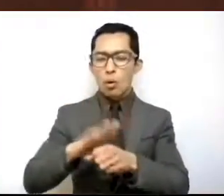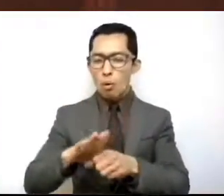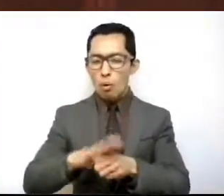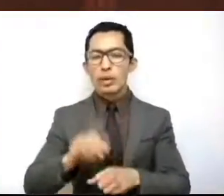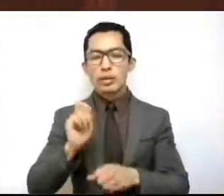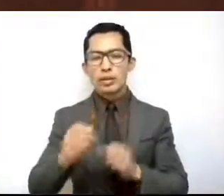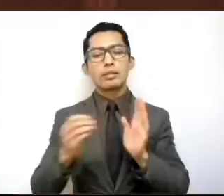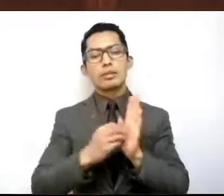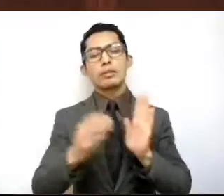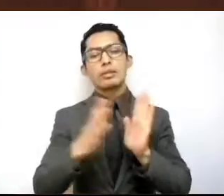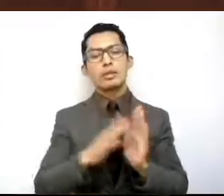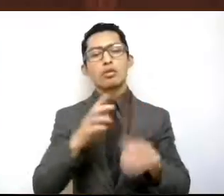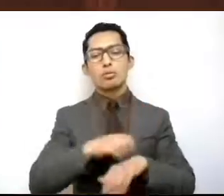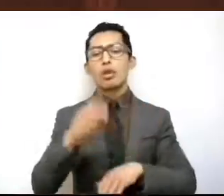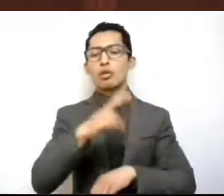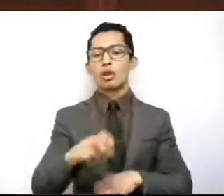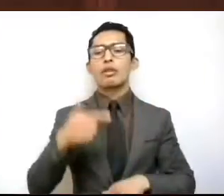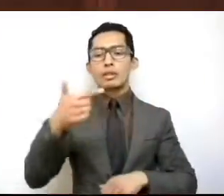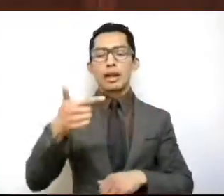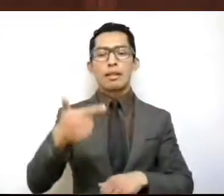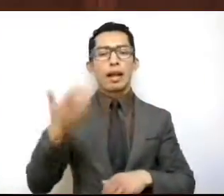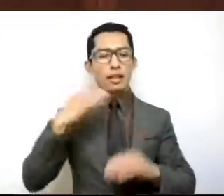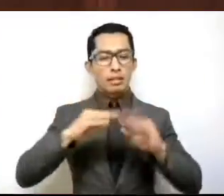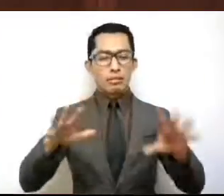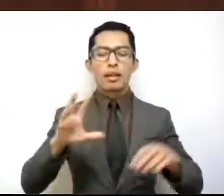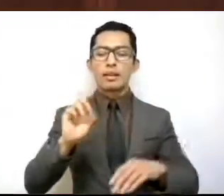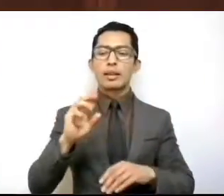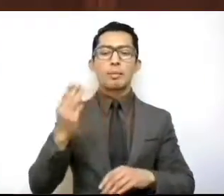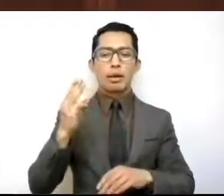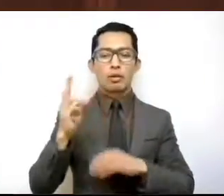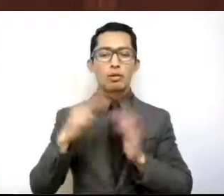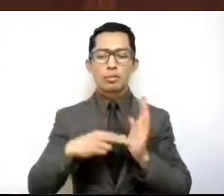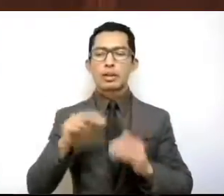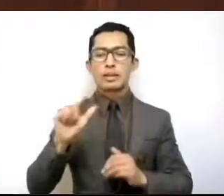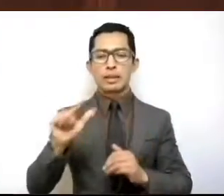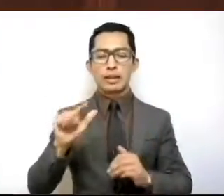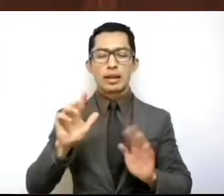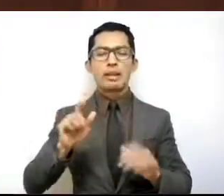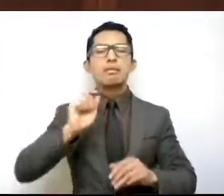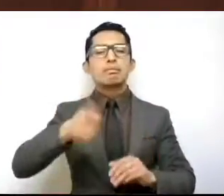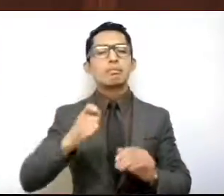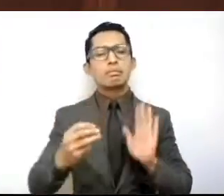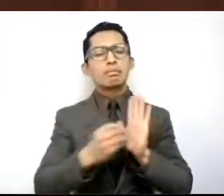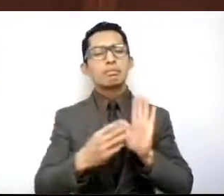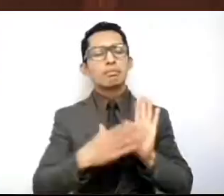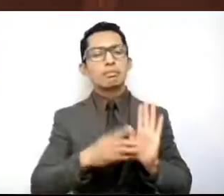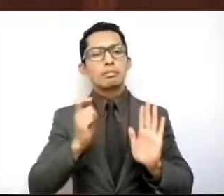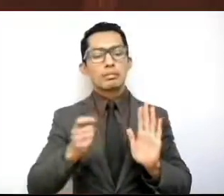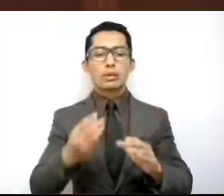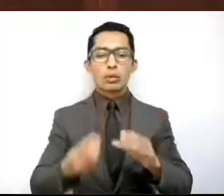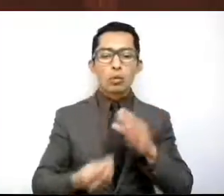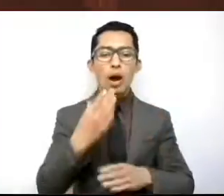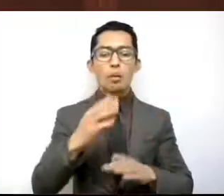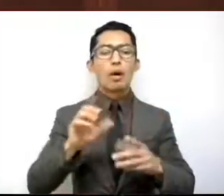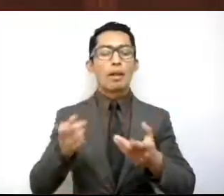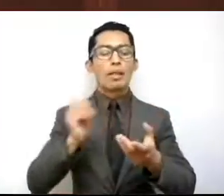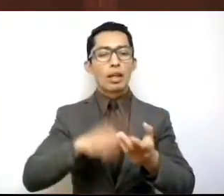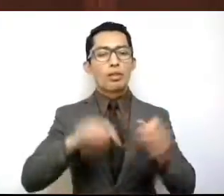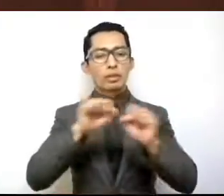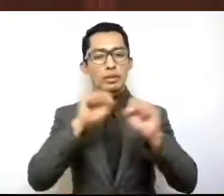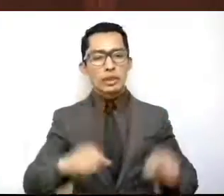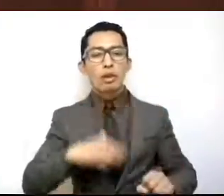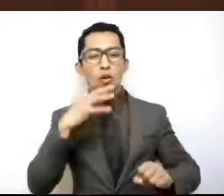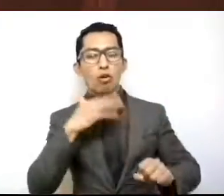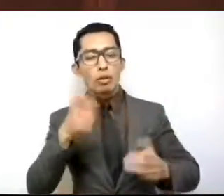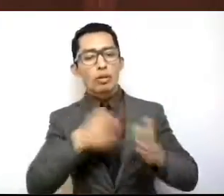en el Decreto 207, publicado el 30 de mayo de 2017, con motivo de la creación del Sistema Anticorrupción del Estado de